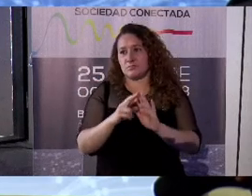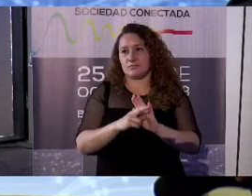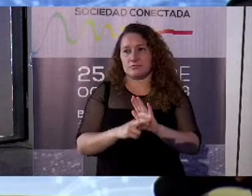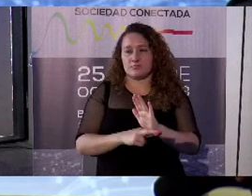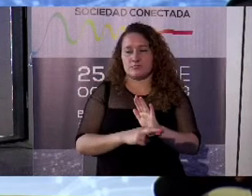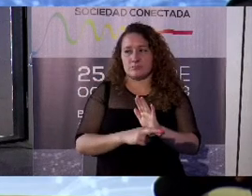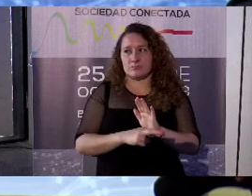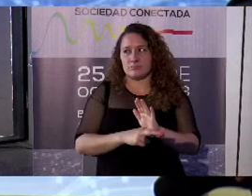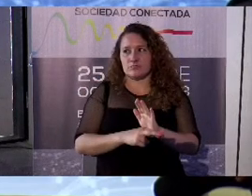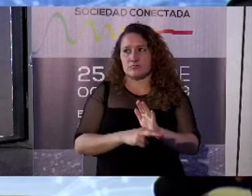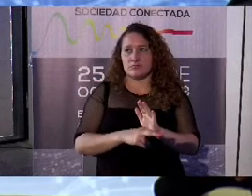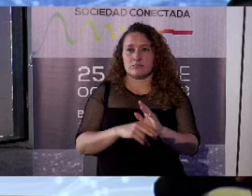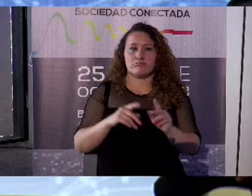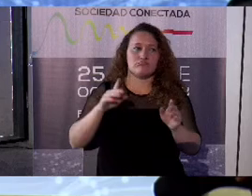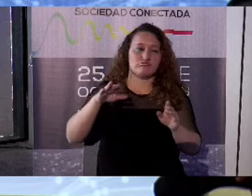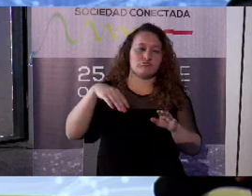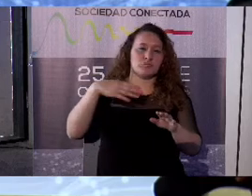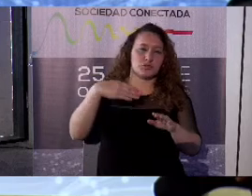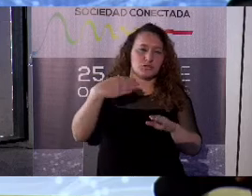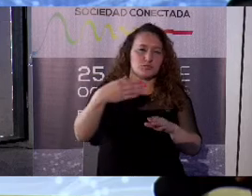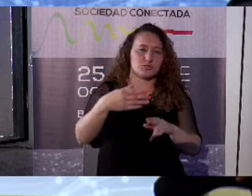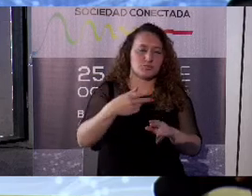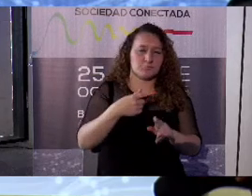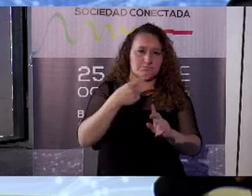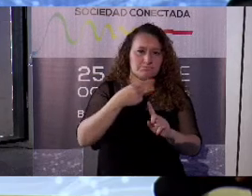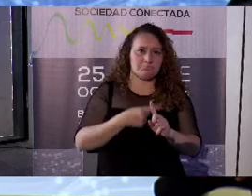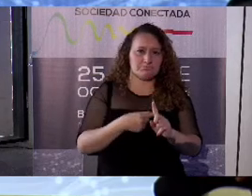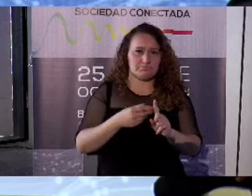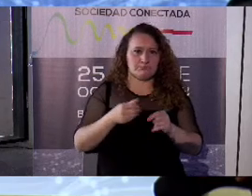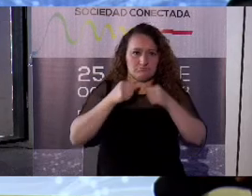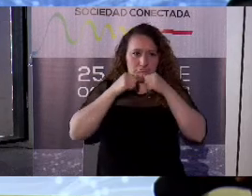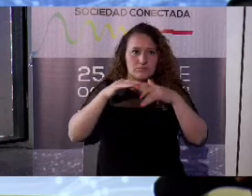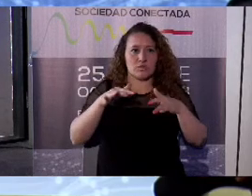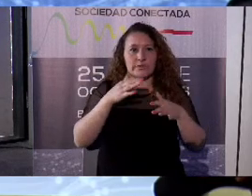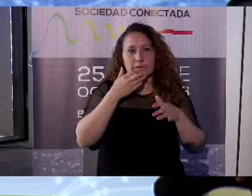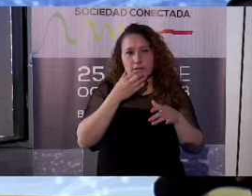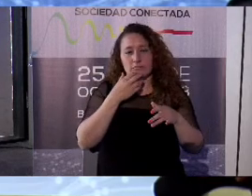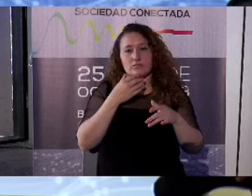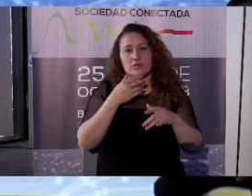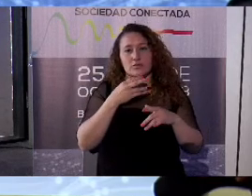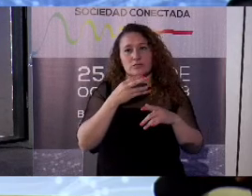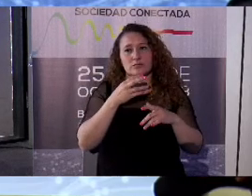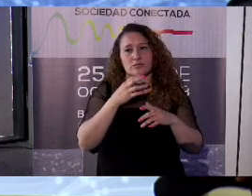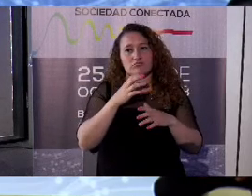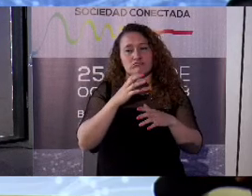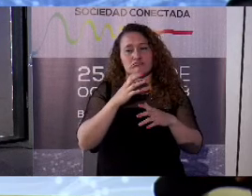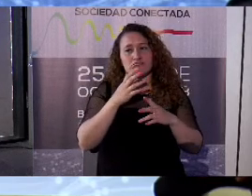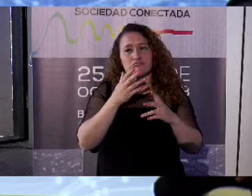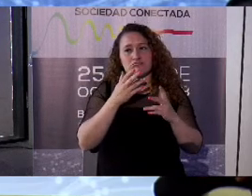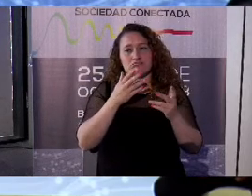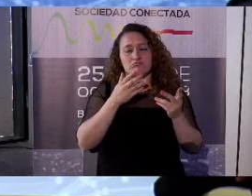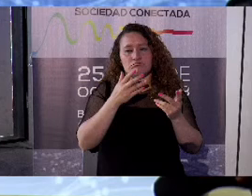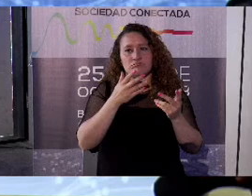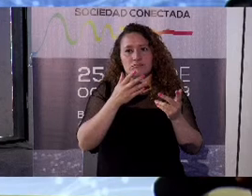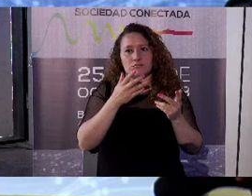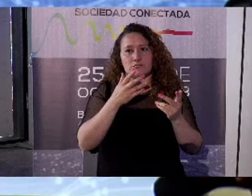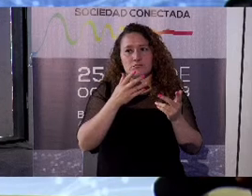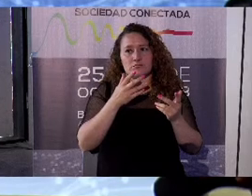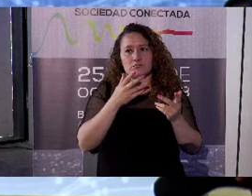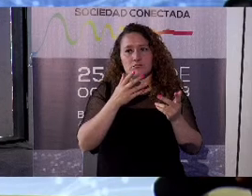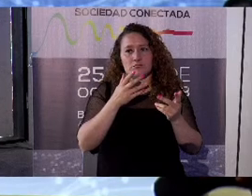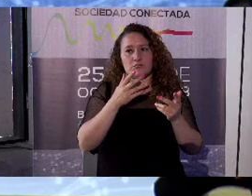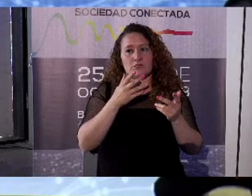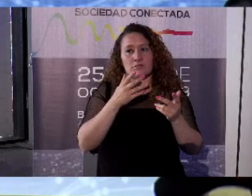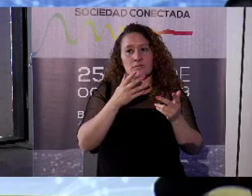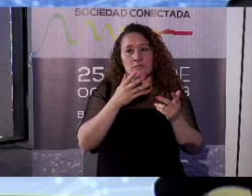que en los próximos meses va va a ser lanzado eh cobrar eh reducido reducido a a a sitios